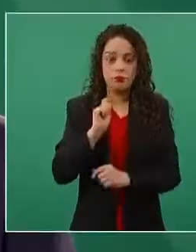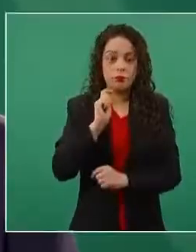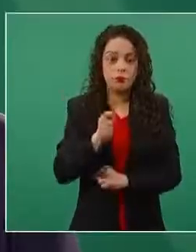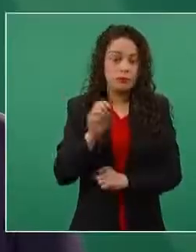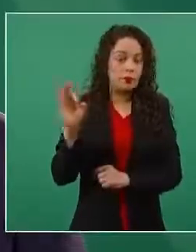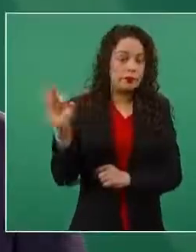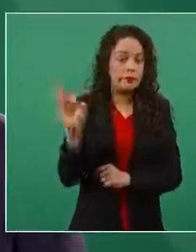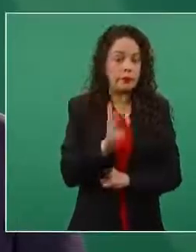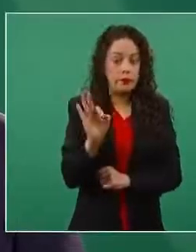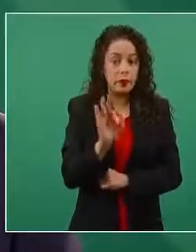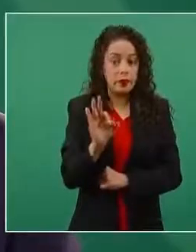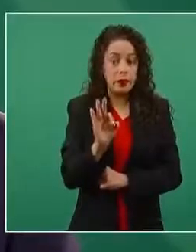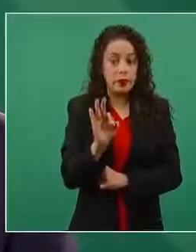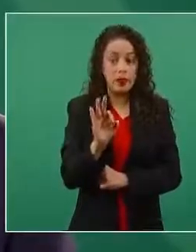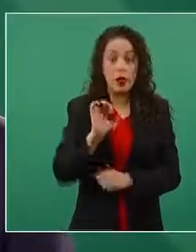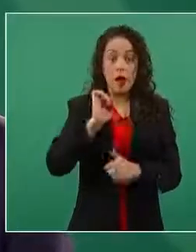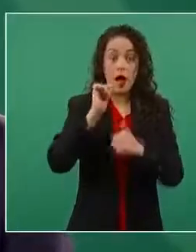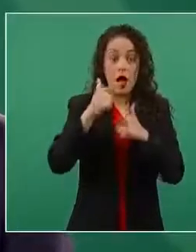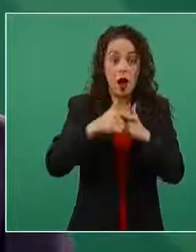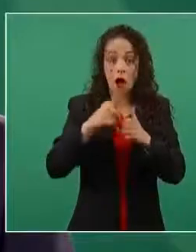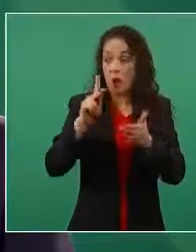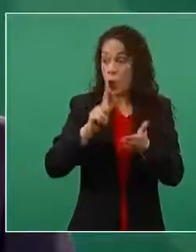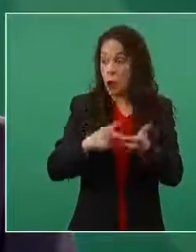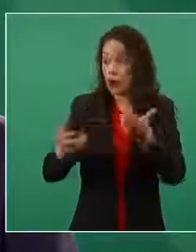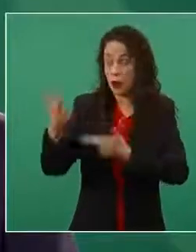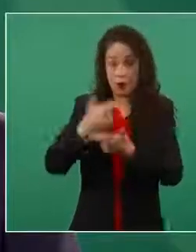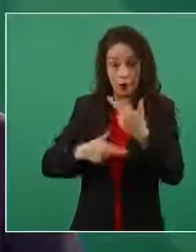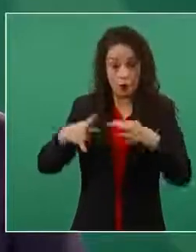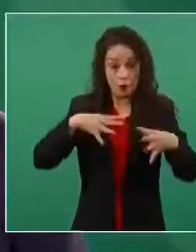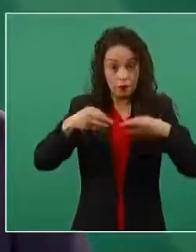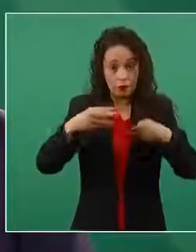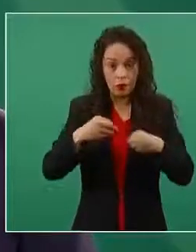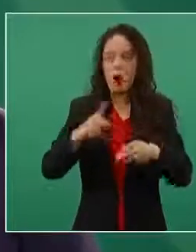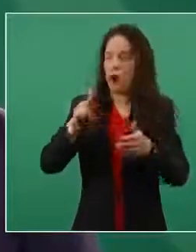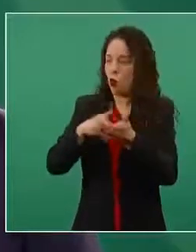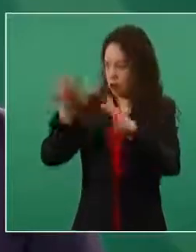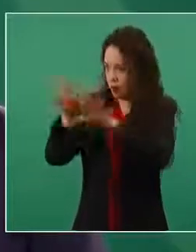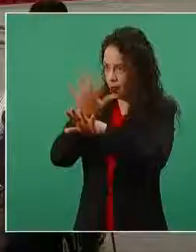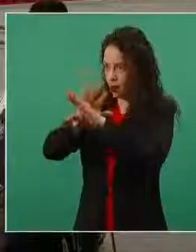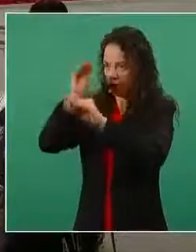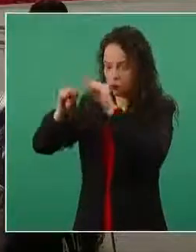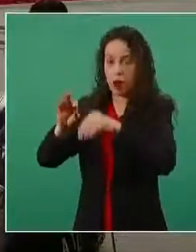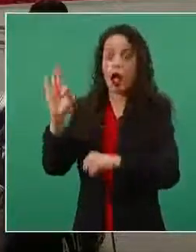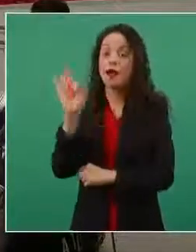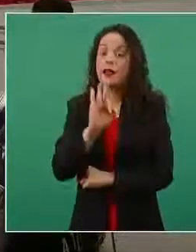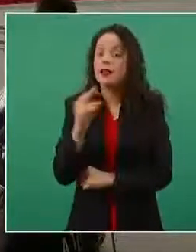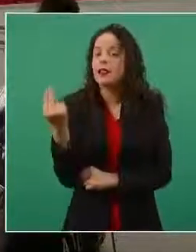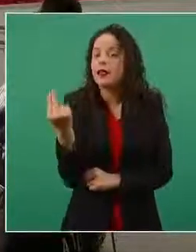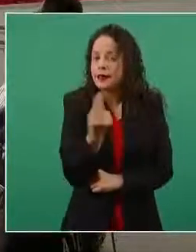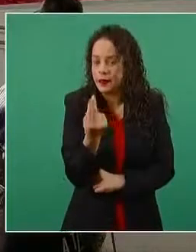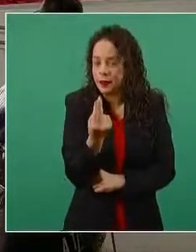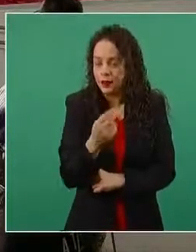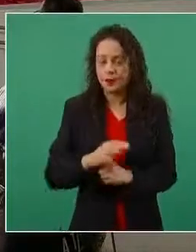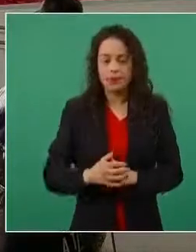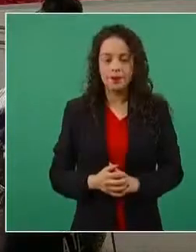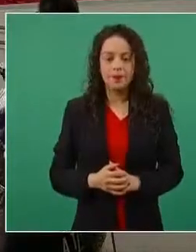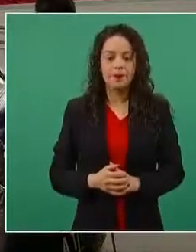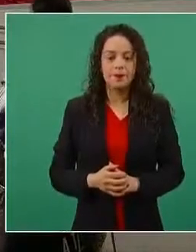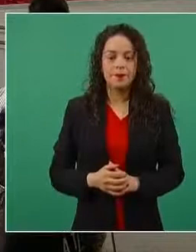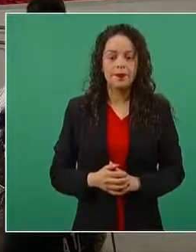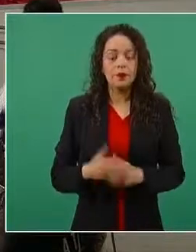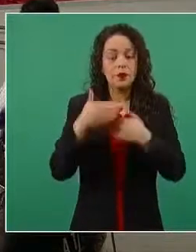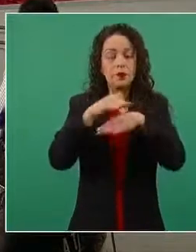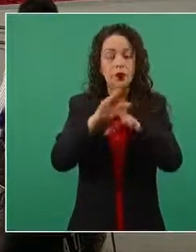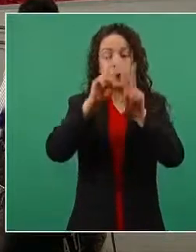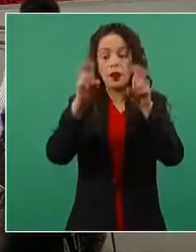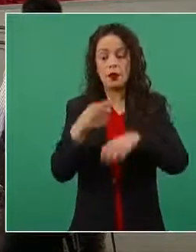momento dado recuperar esos espacios para la atención COVID si fuera necesario. La siguiente, por favor. Ahora, respecto a la